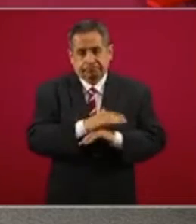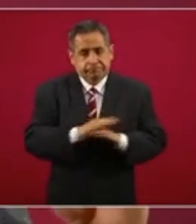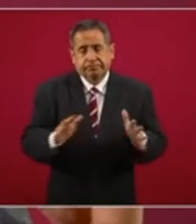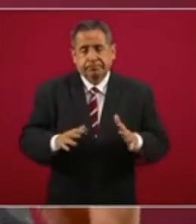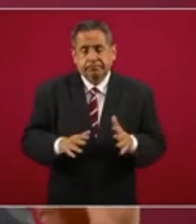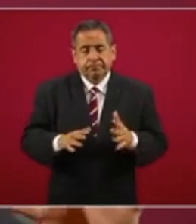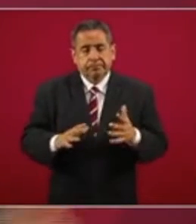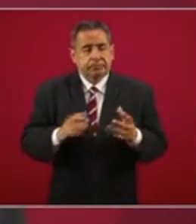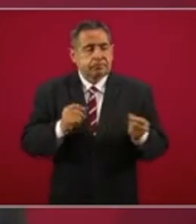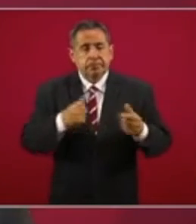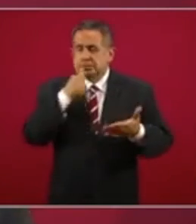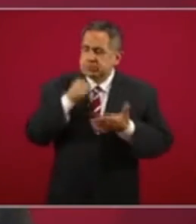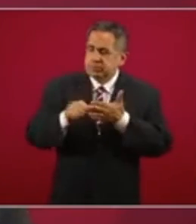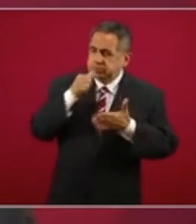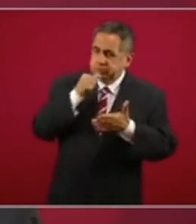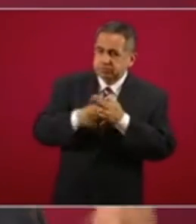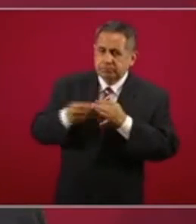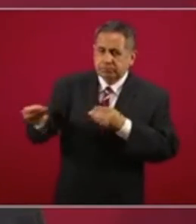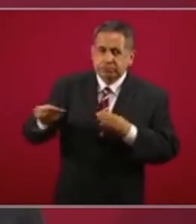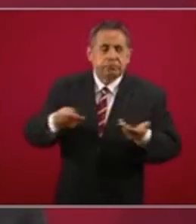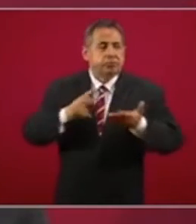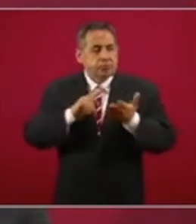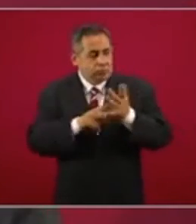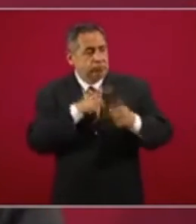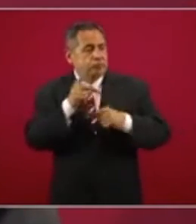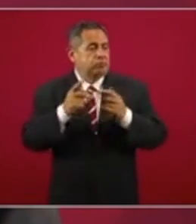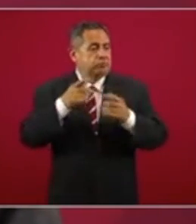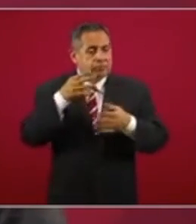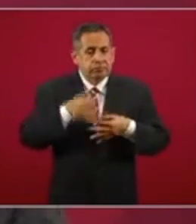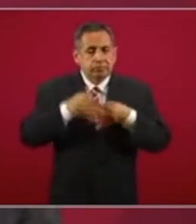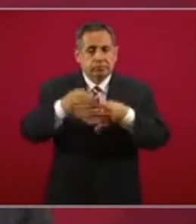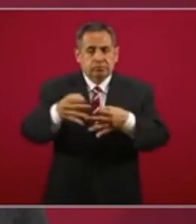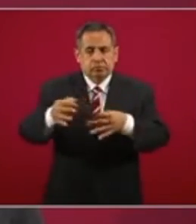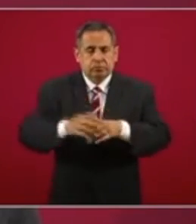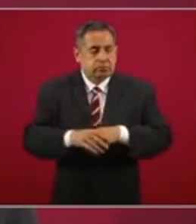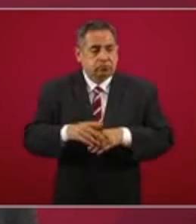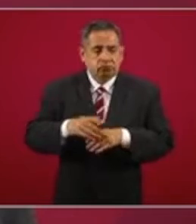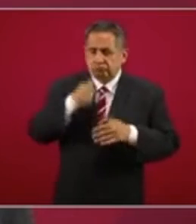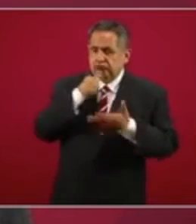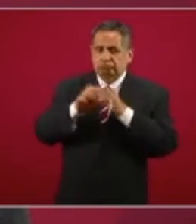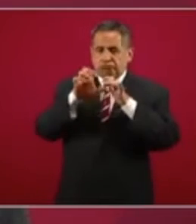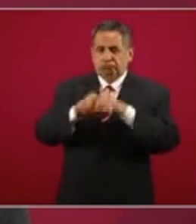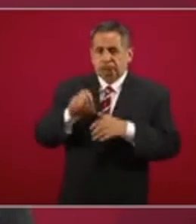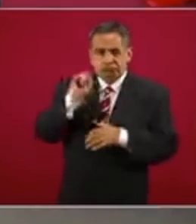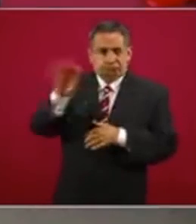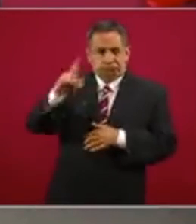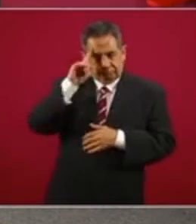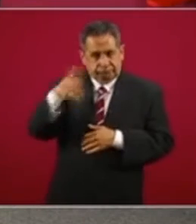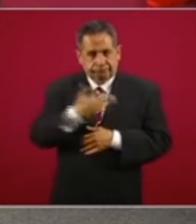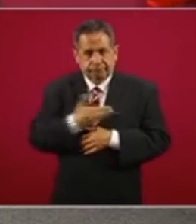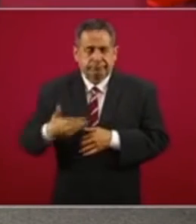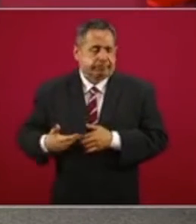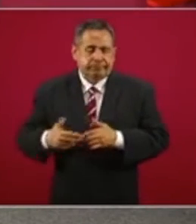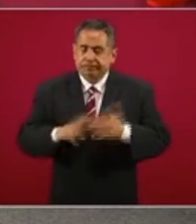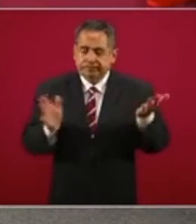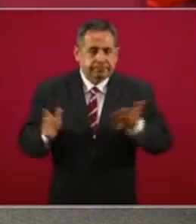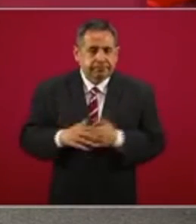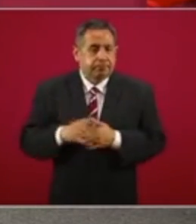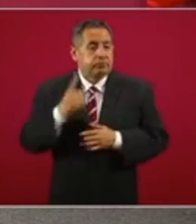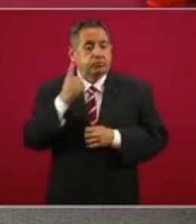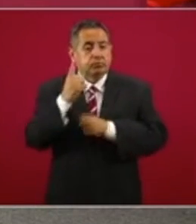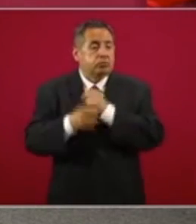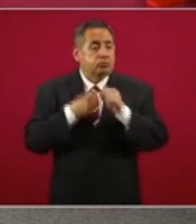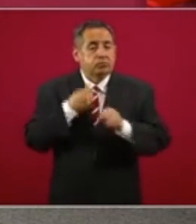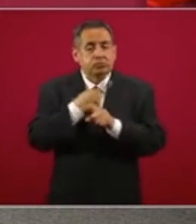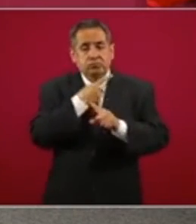muchas cartas pidiendo otra nueva prórroga incluso le escribieron al señor presidente pero pues ya tuvieron un año y